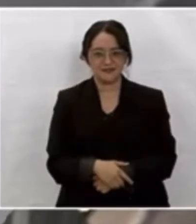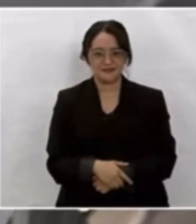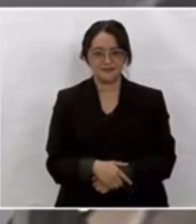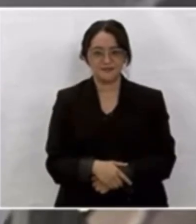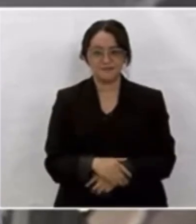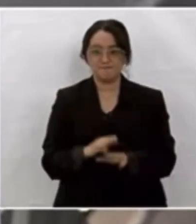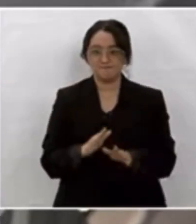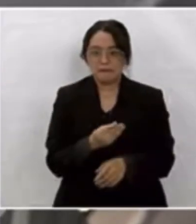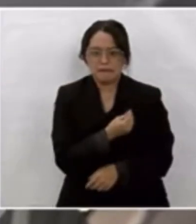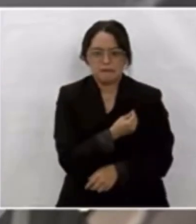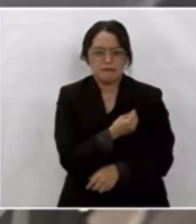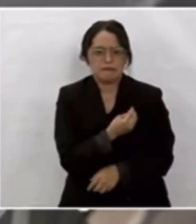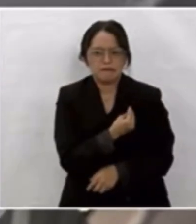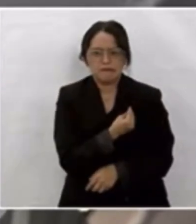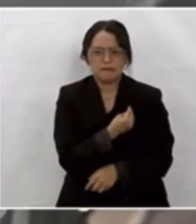Se resistió